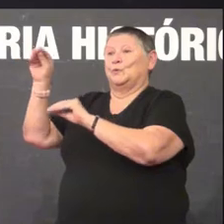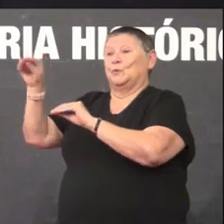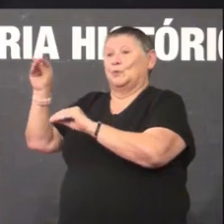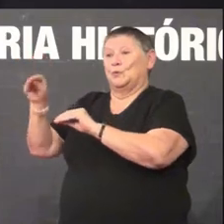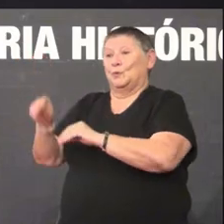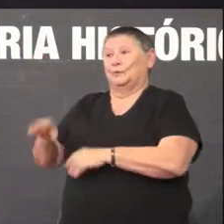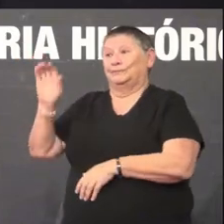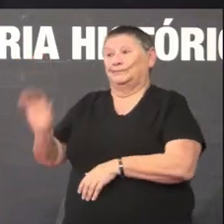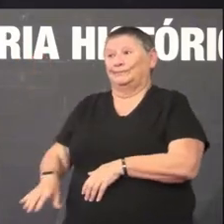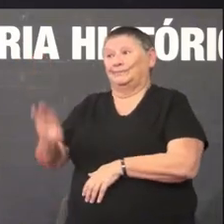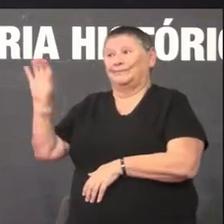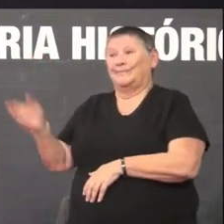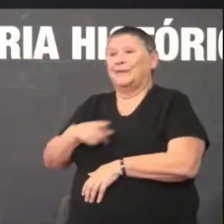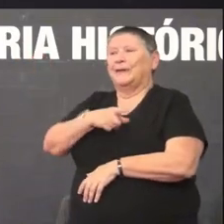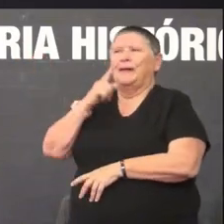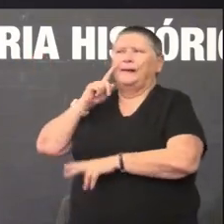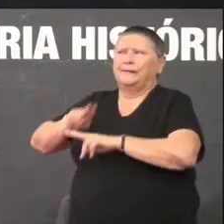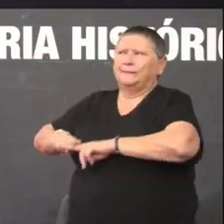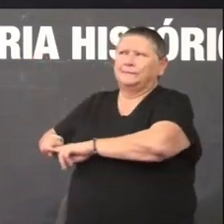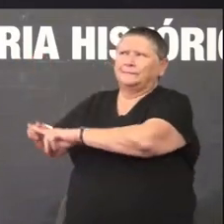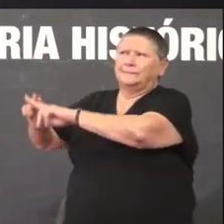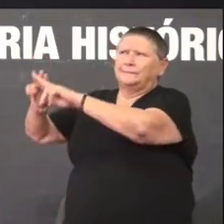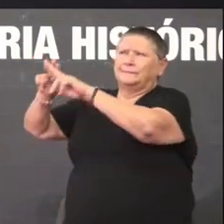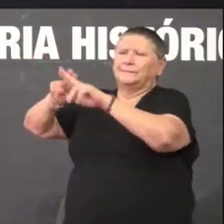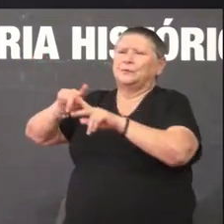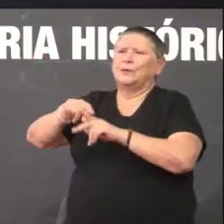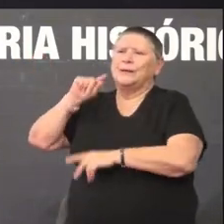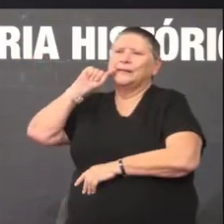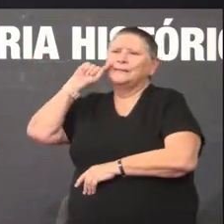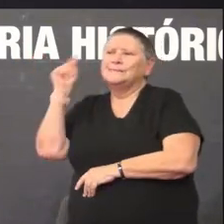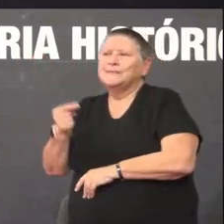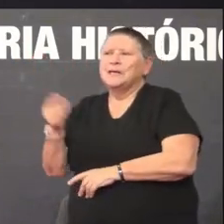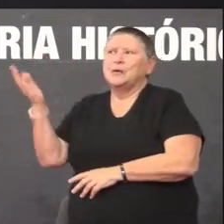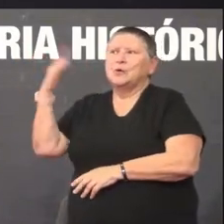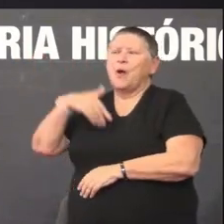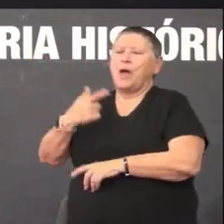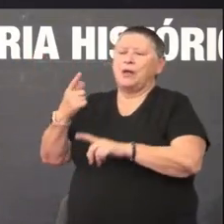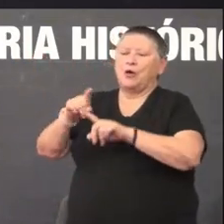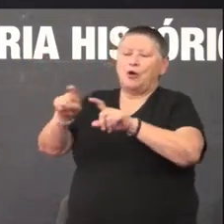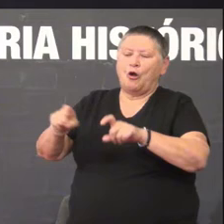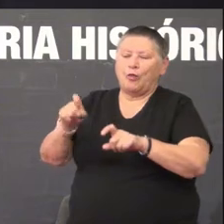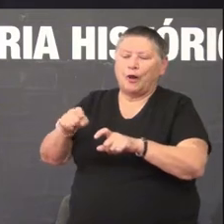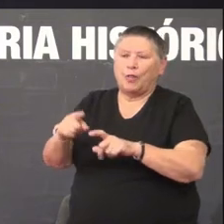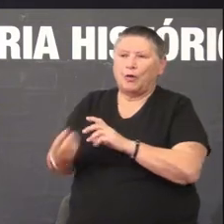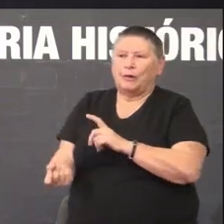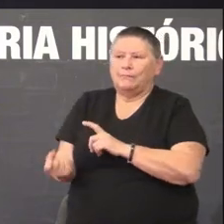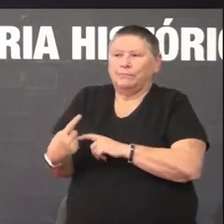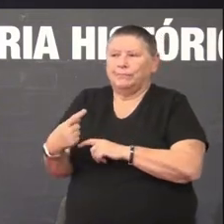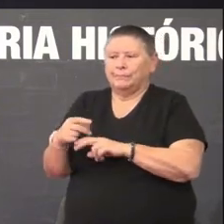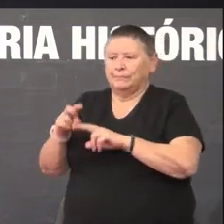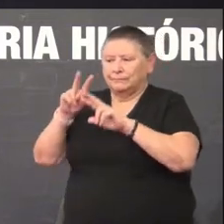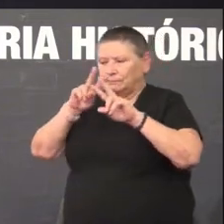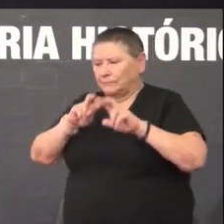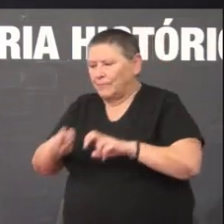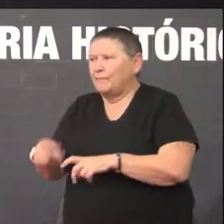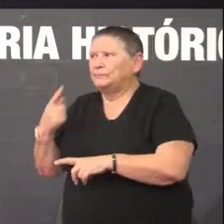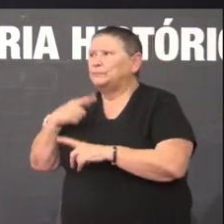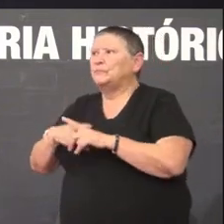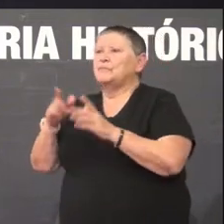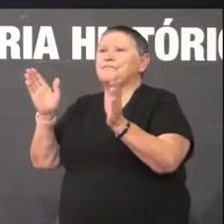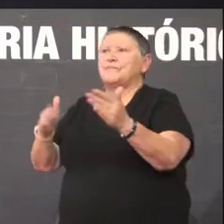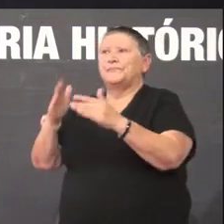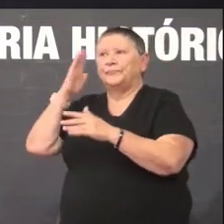revisara que nadie le espiaba los ordenadores, que no hubiera micrófonos en las